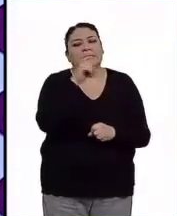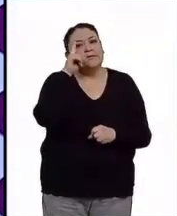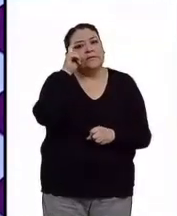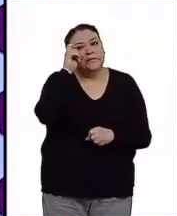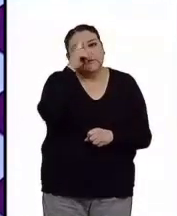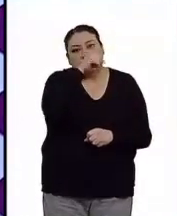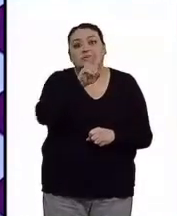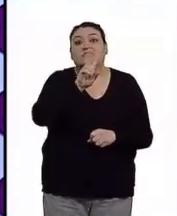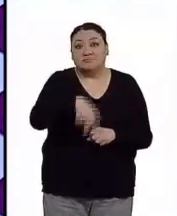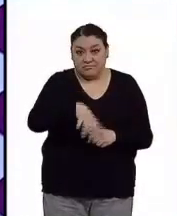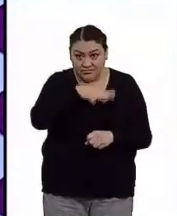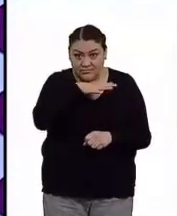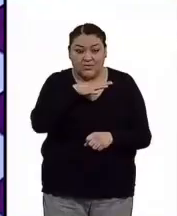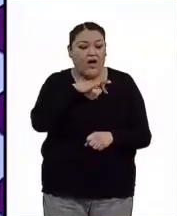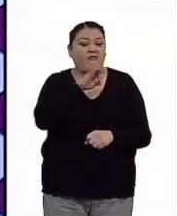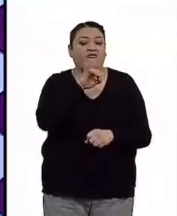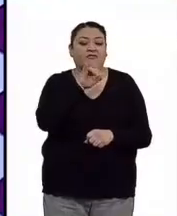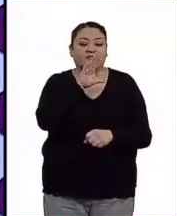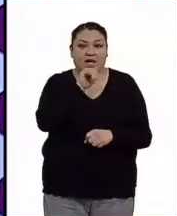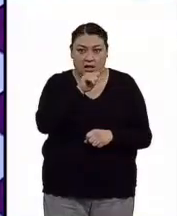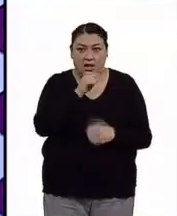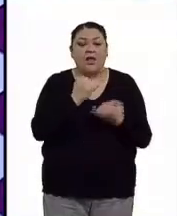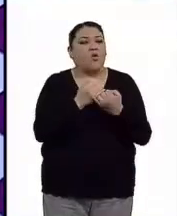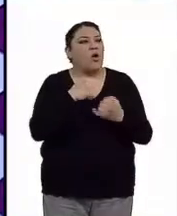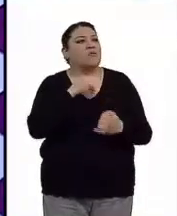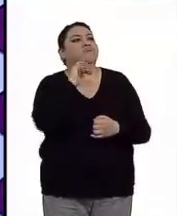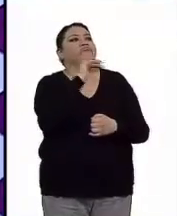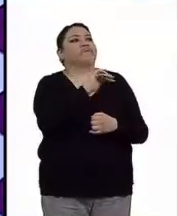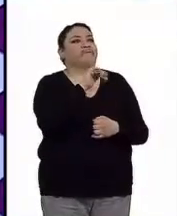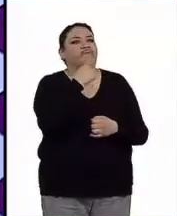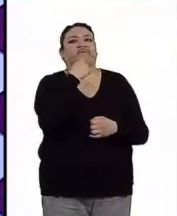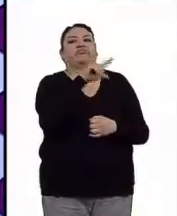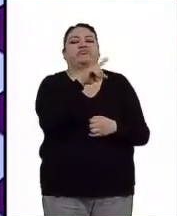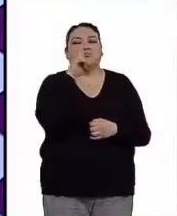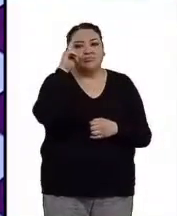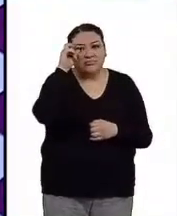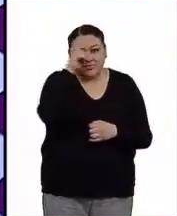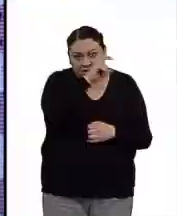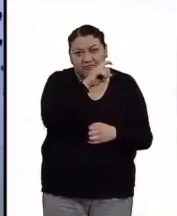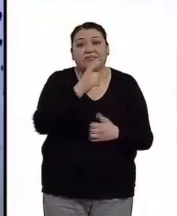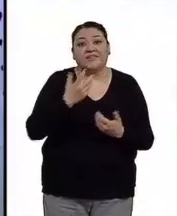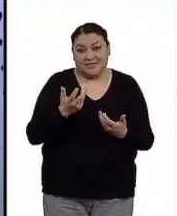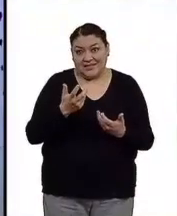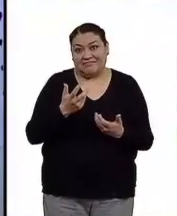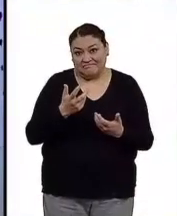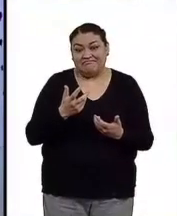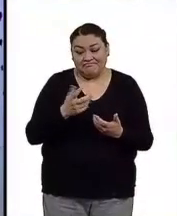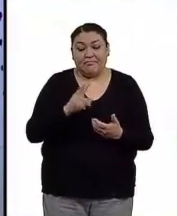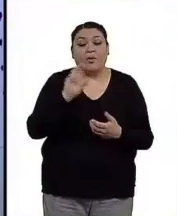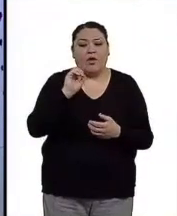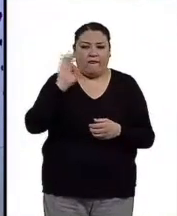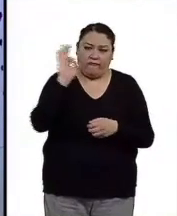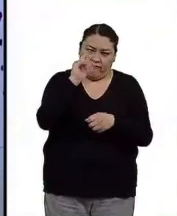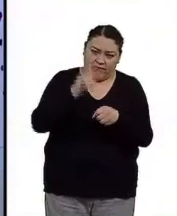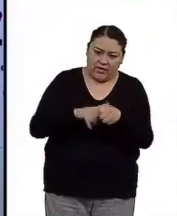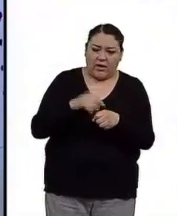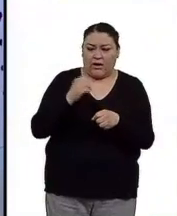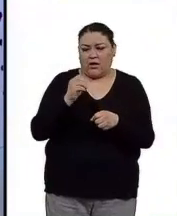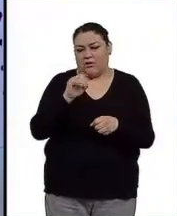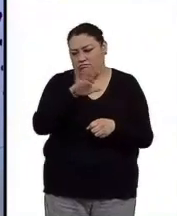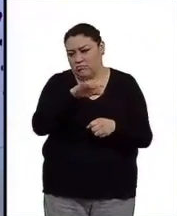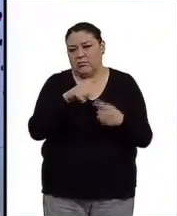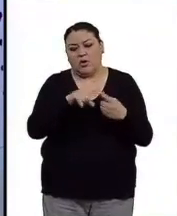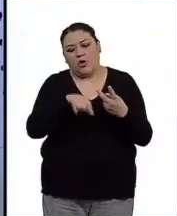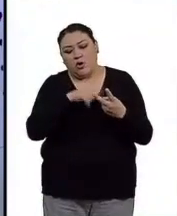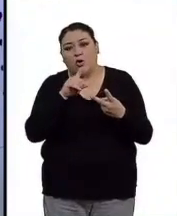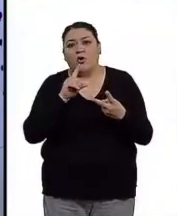incluso ante las propias fiscalías locales, porque son generalmente delitos del fuero común, pero también pueden ser del fuero federal, y en